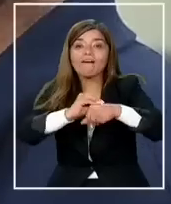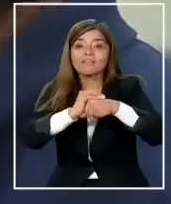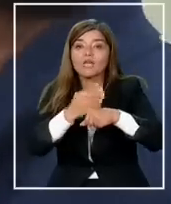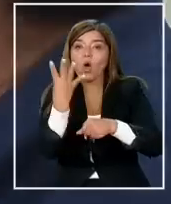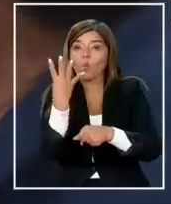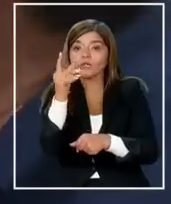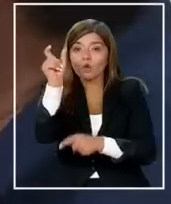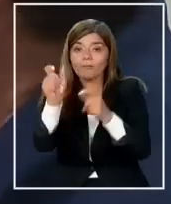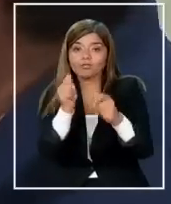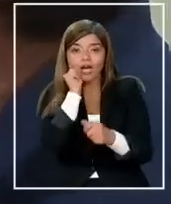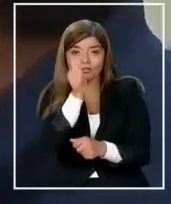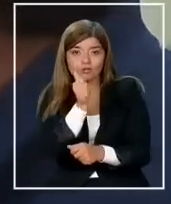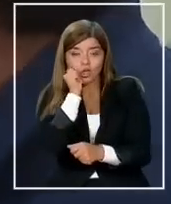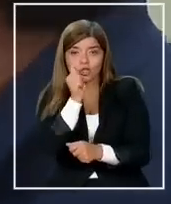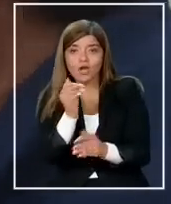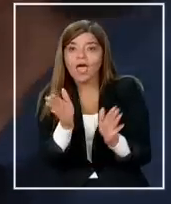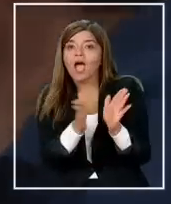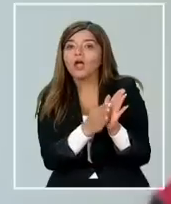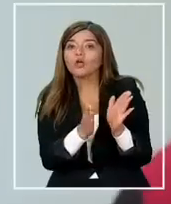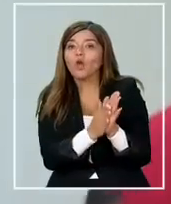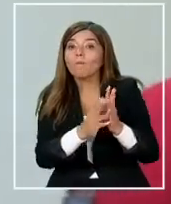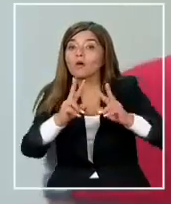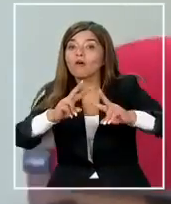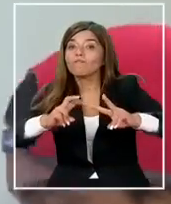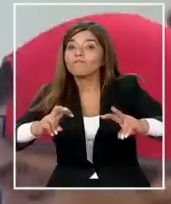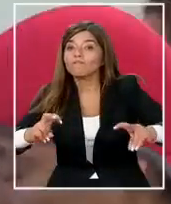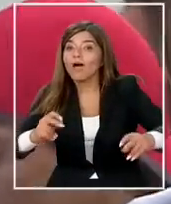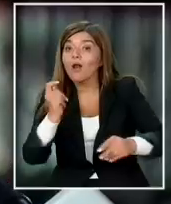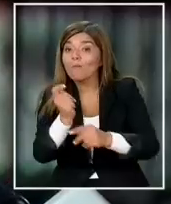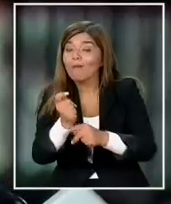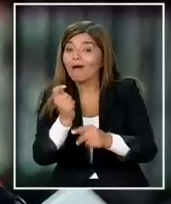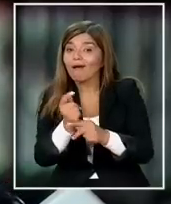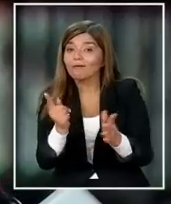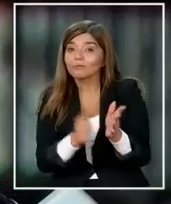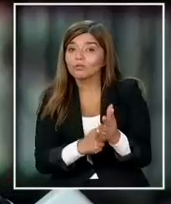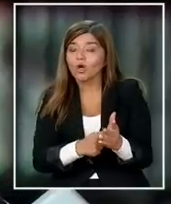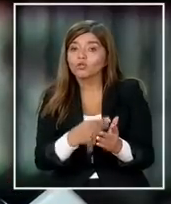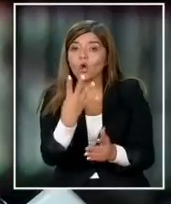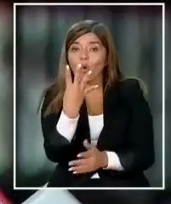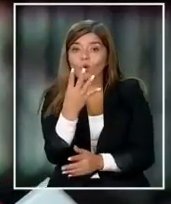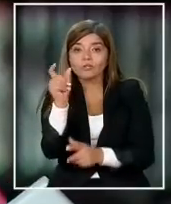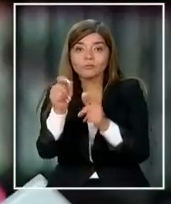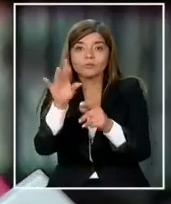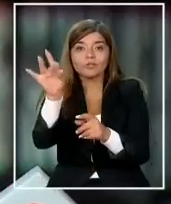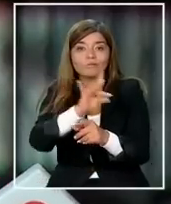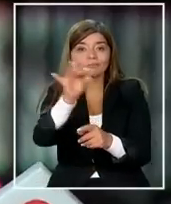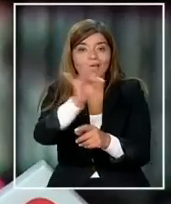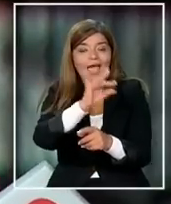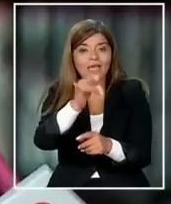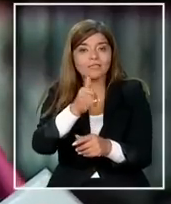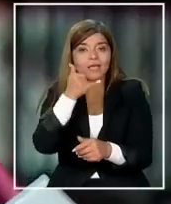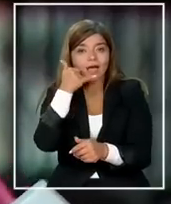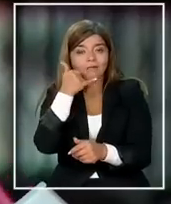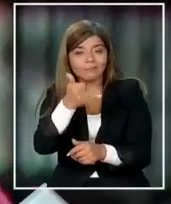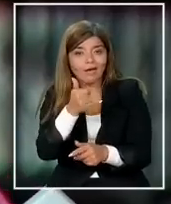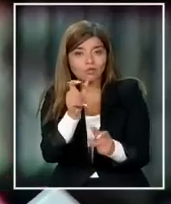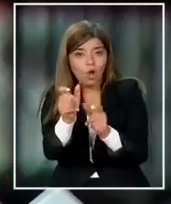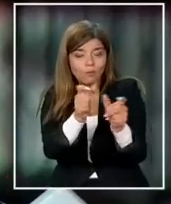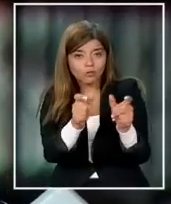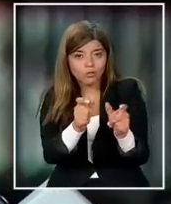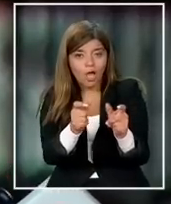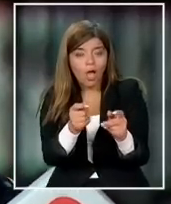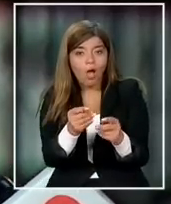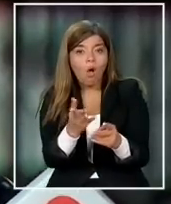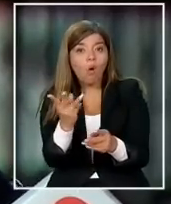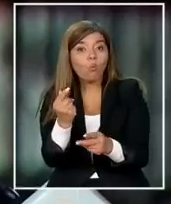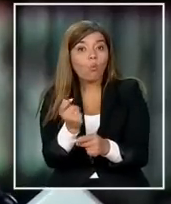diarias para comprobar el análisis que hicieron. Los 4 que estamos llamando a este proceso de fiscalización, el nivel de